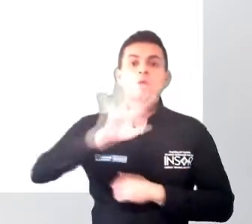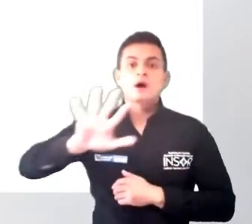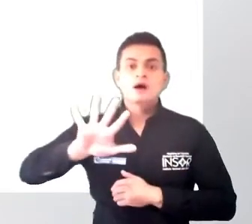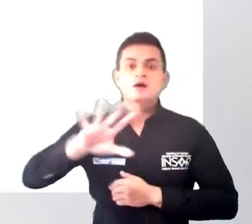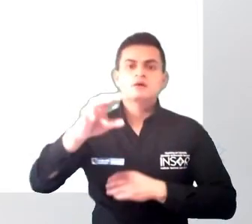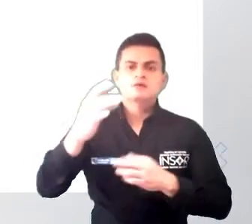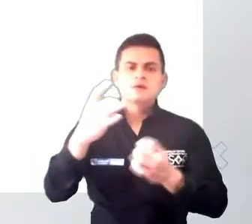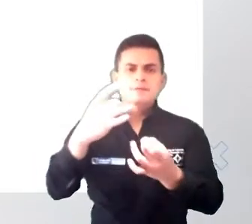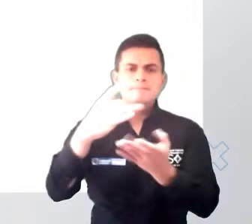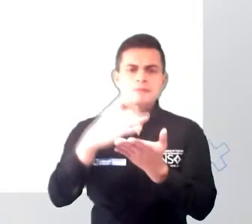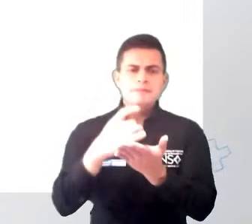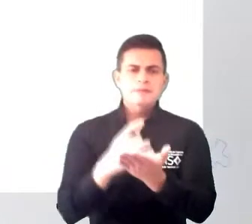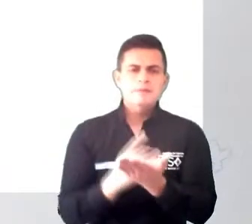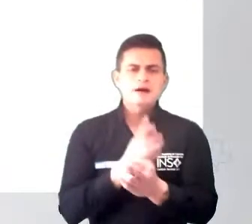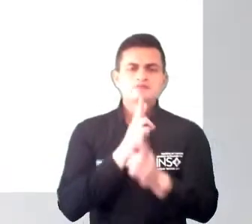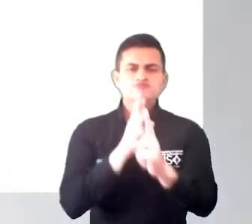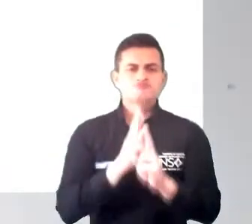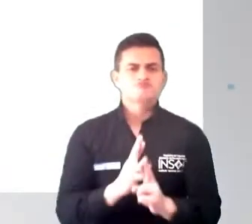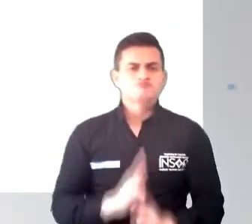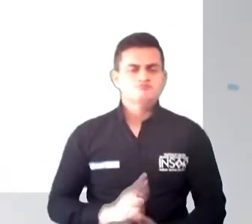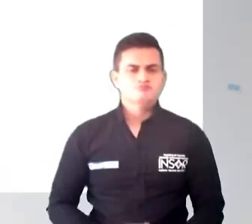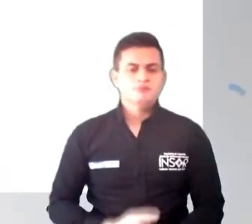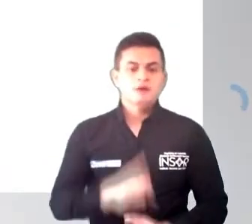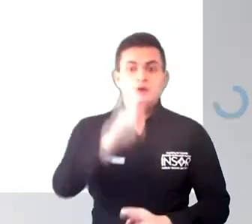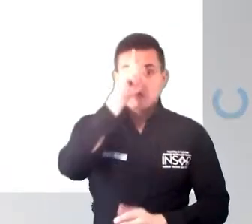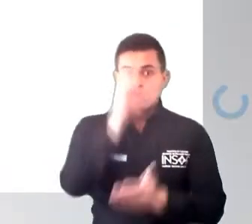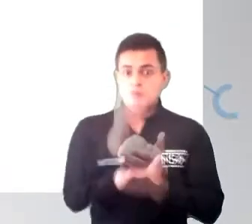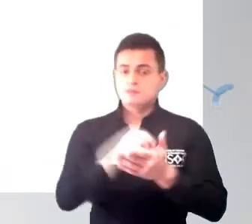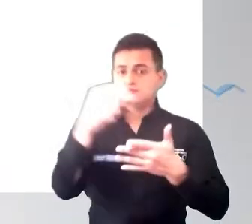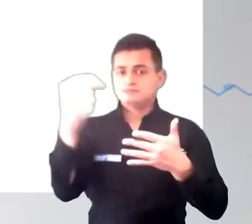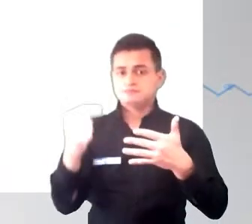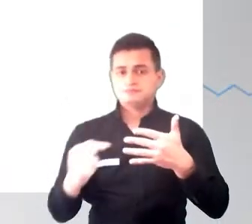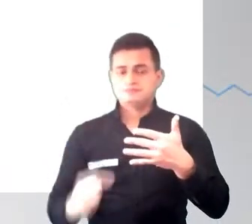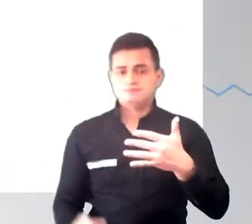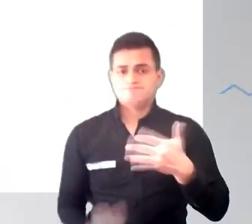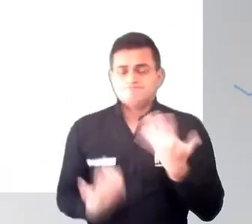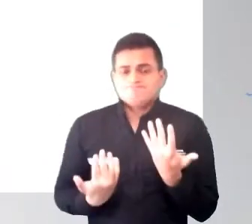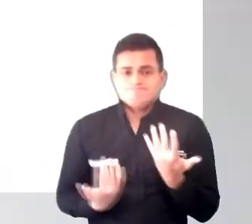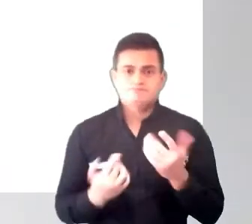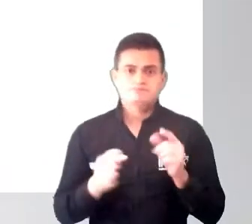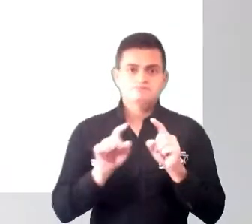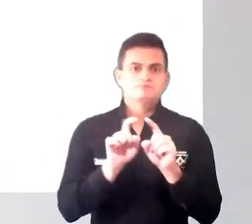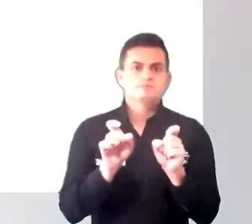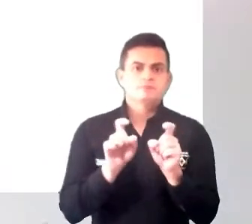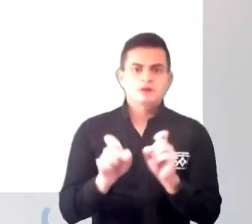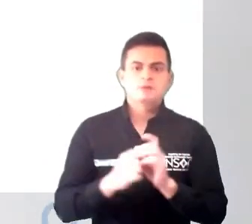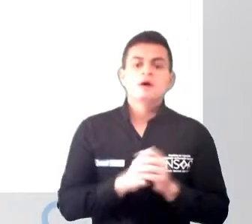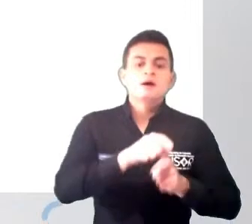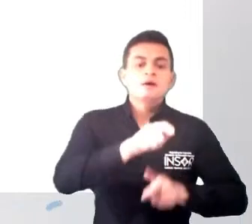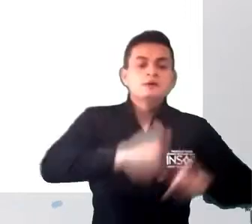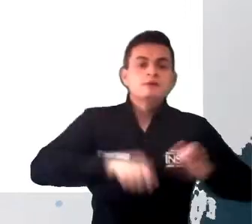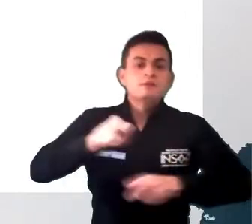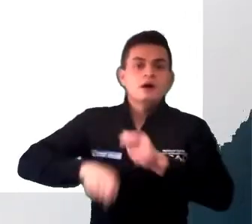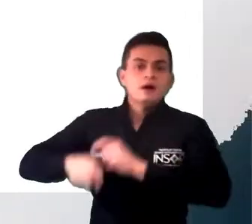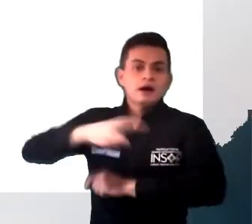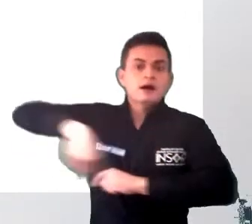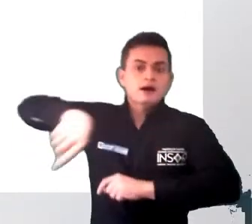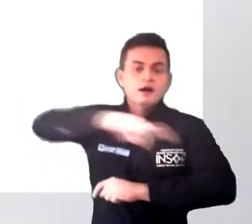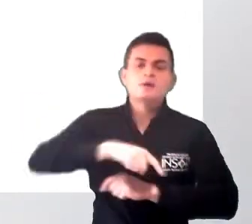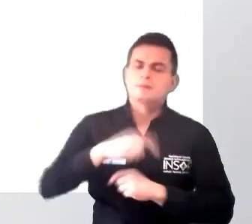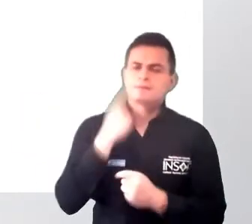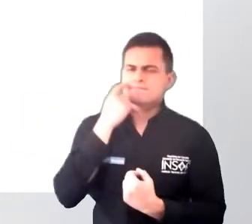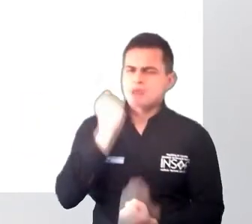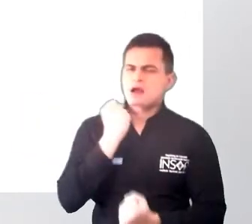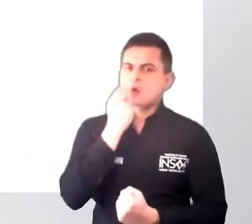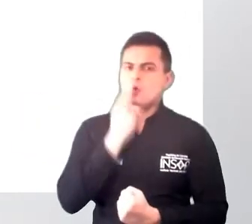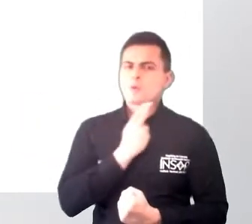una predominancia de opiniones respecto a que la gente logra mucho mayor compromiso